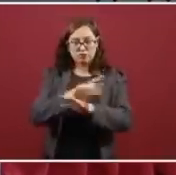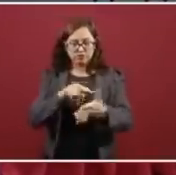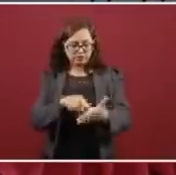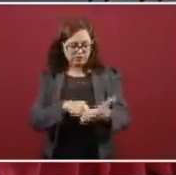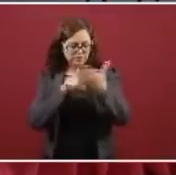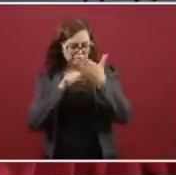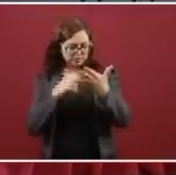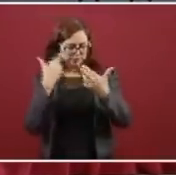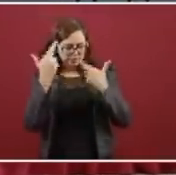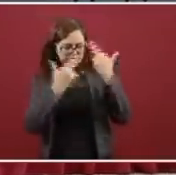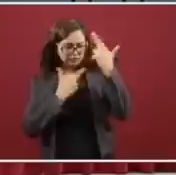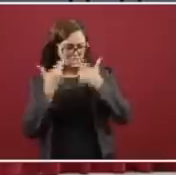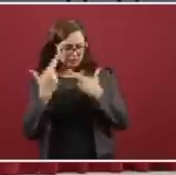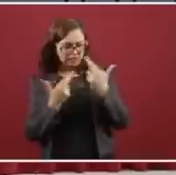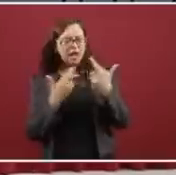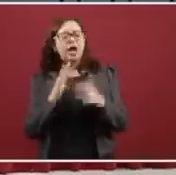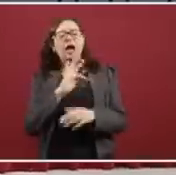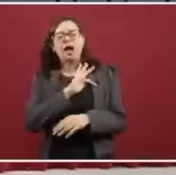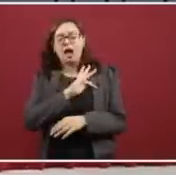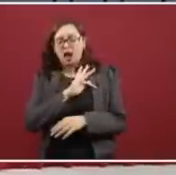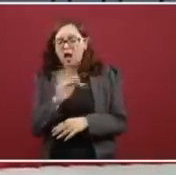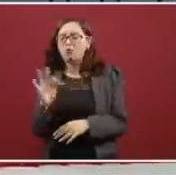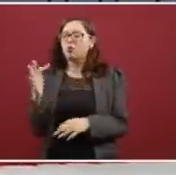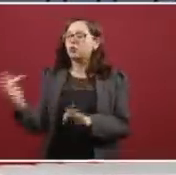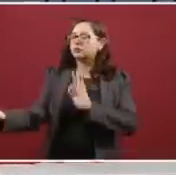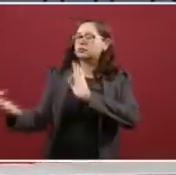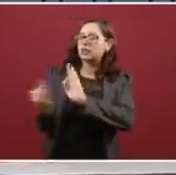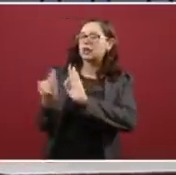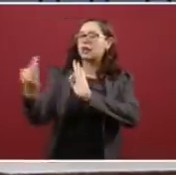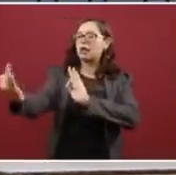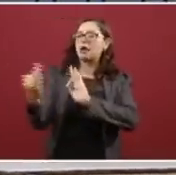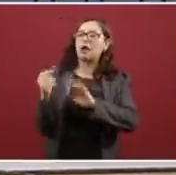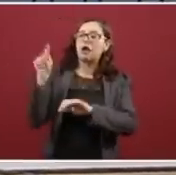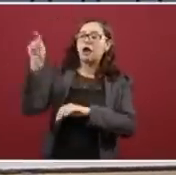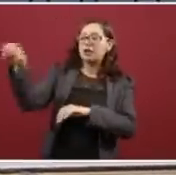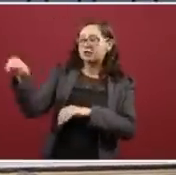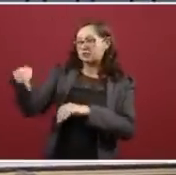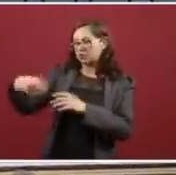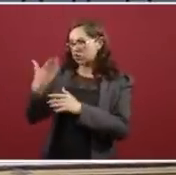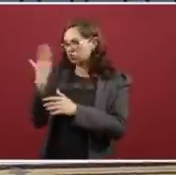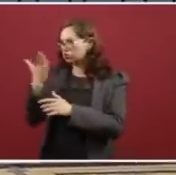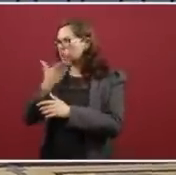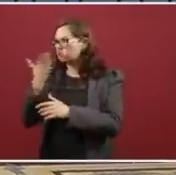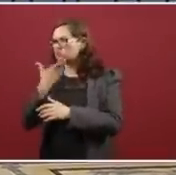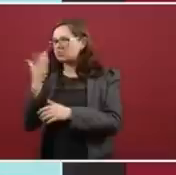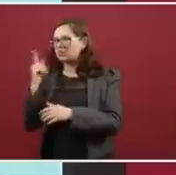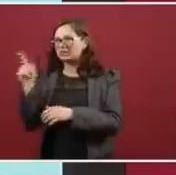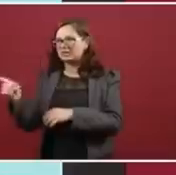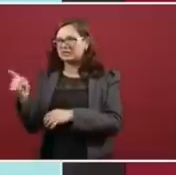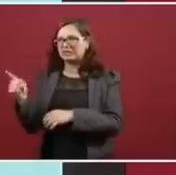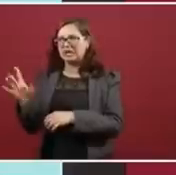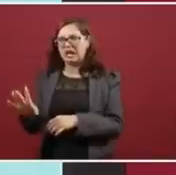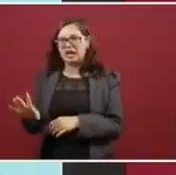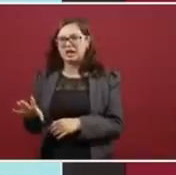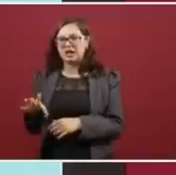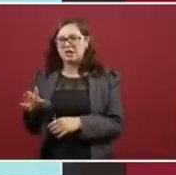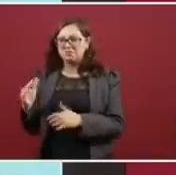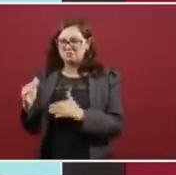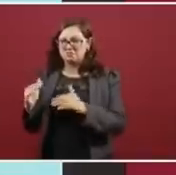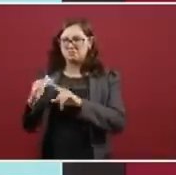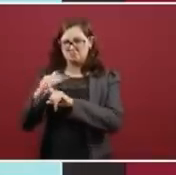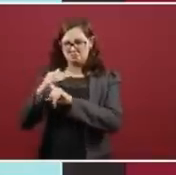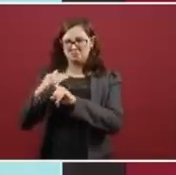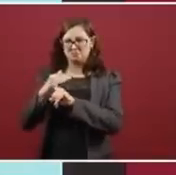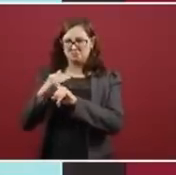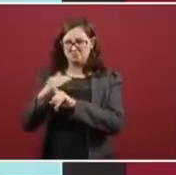como consumidor hacer el análisis y la estación de servicio en la que acostumbra es cargar es una gasolinera que está en la